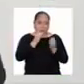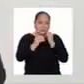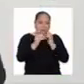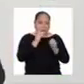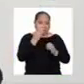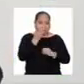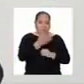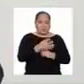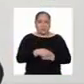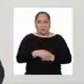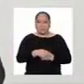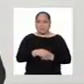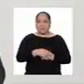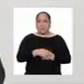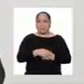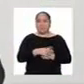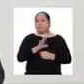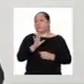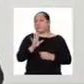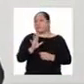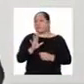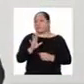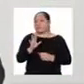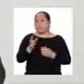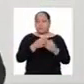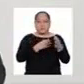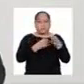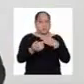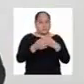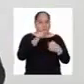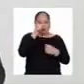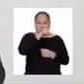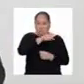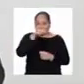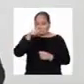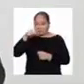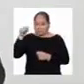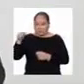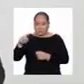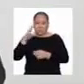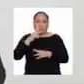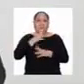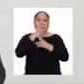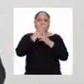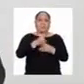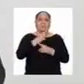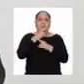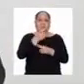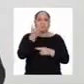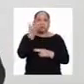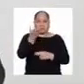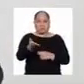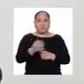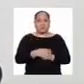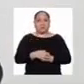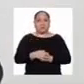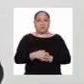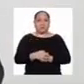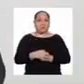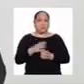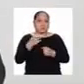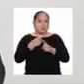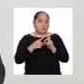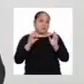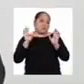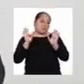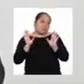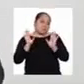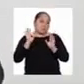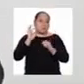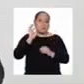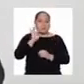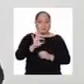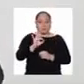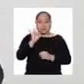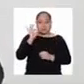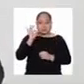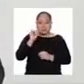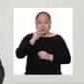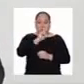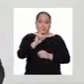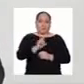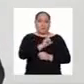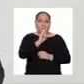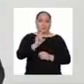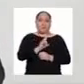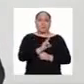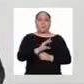solución. En realidad, cualquier alternativa nos dará resultados. Pero está bien, utilicemos